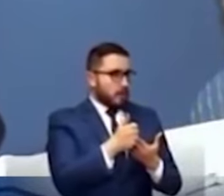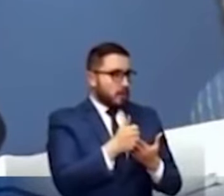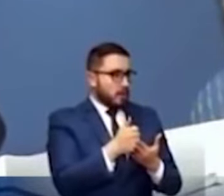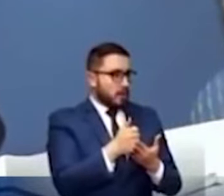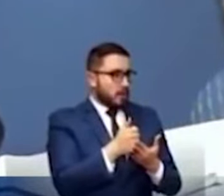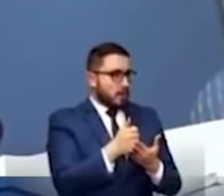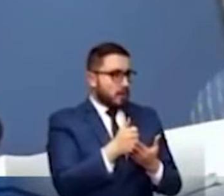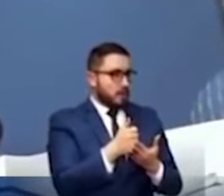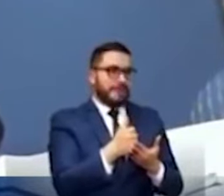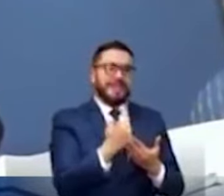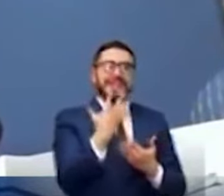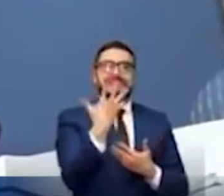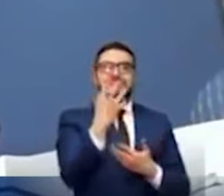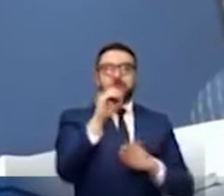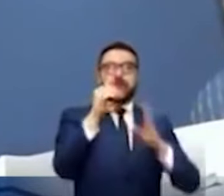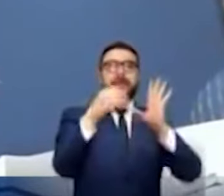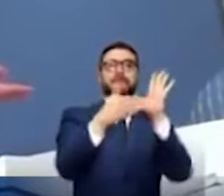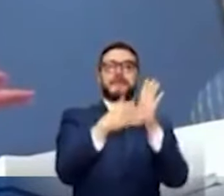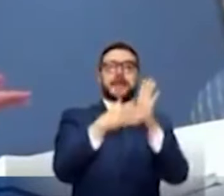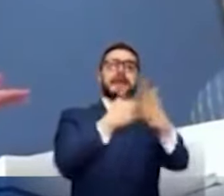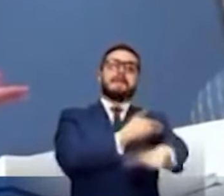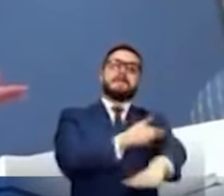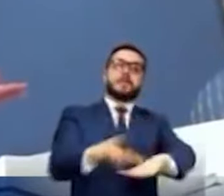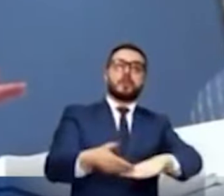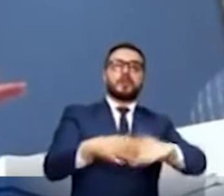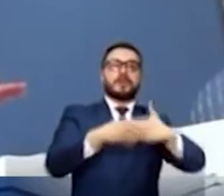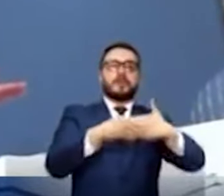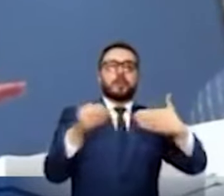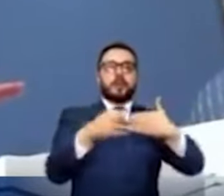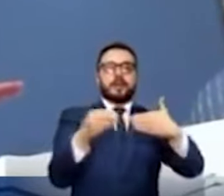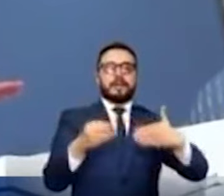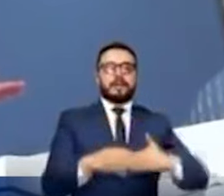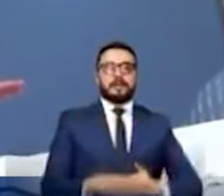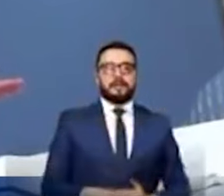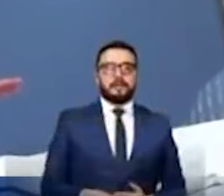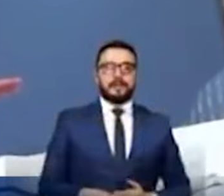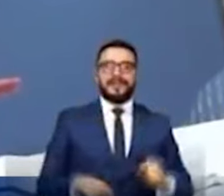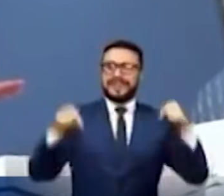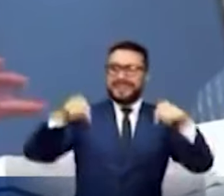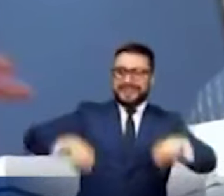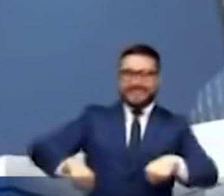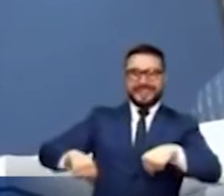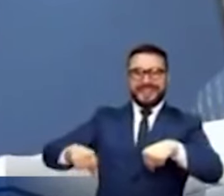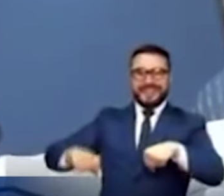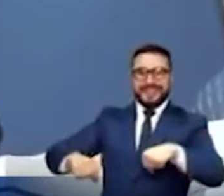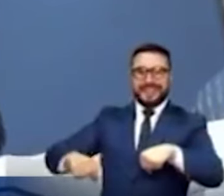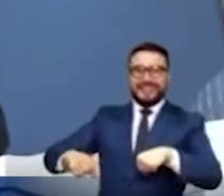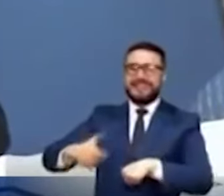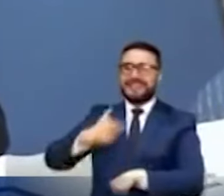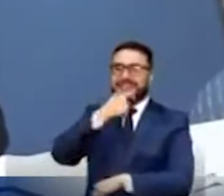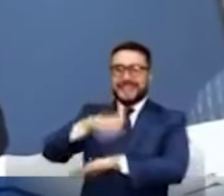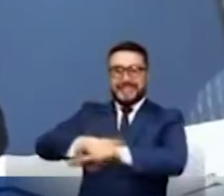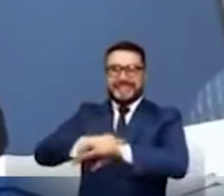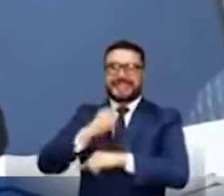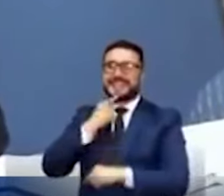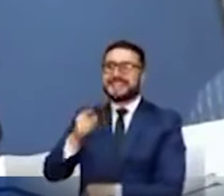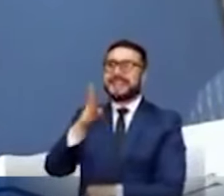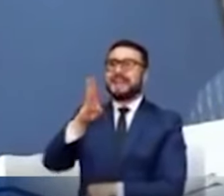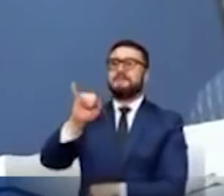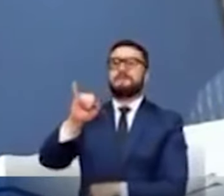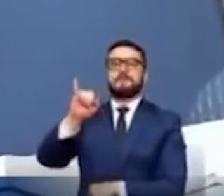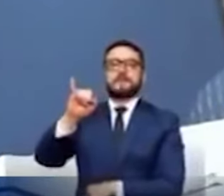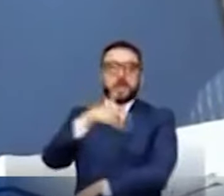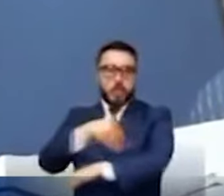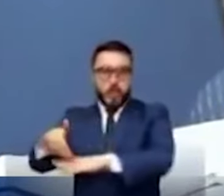50 mil millones de dólares en español, que en inglés dicen billones, 50 billones de